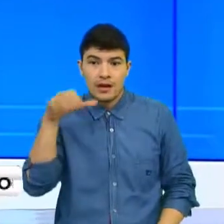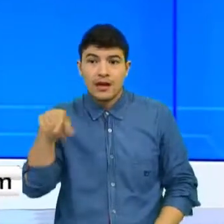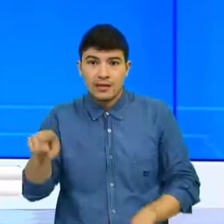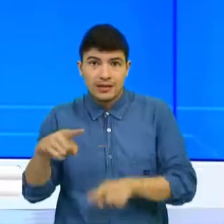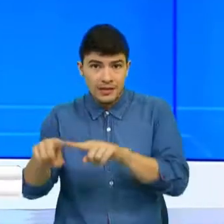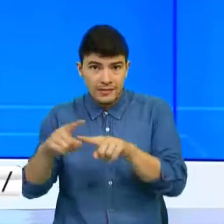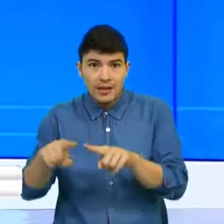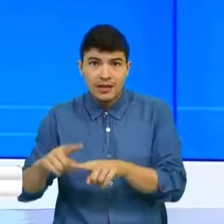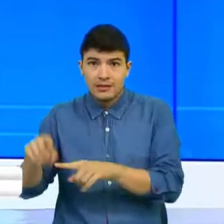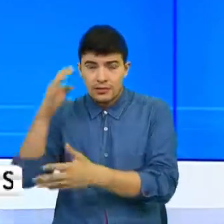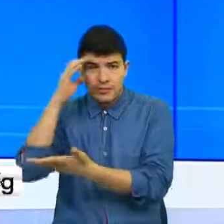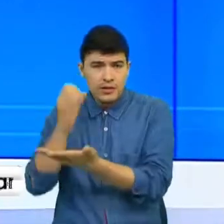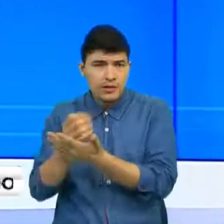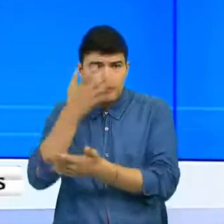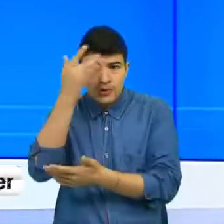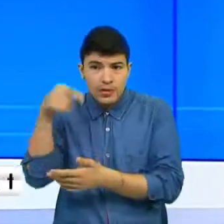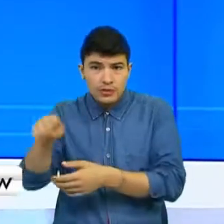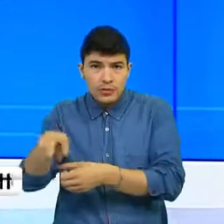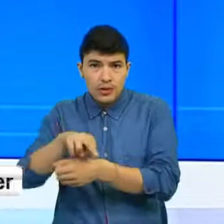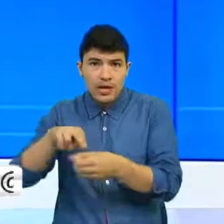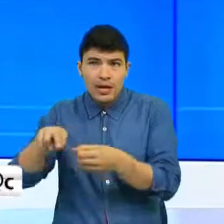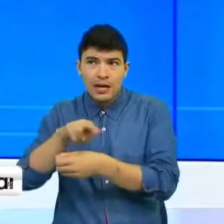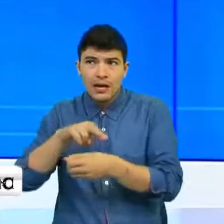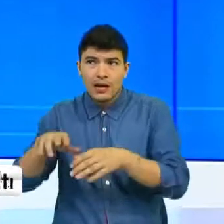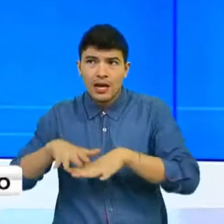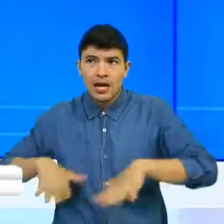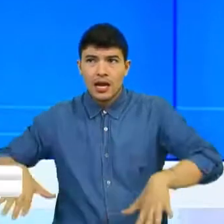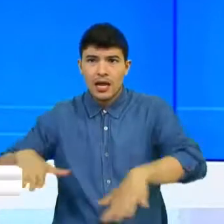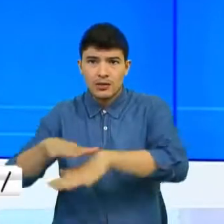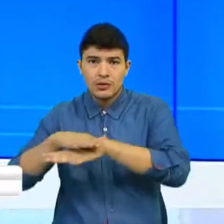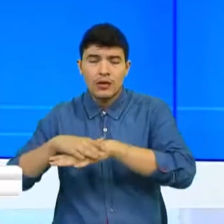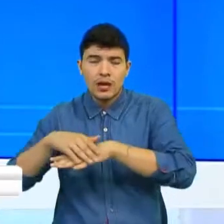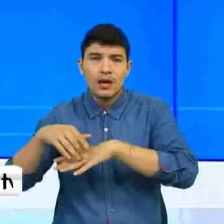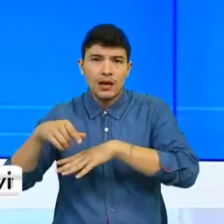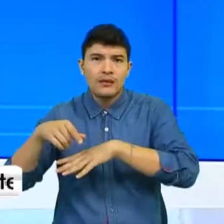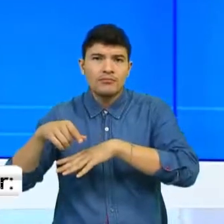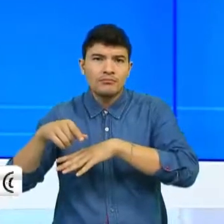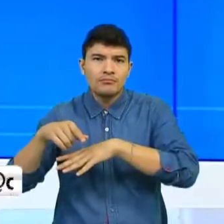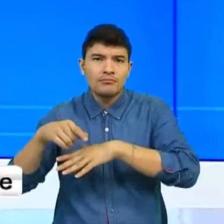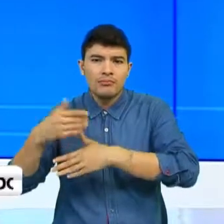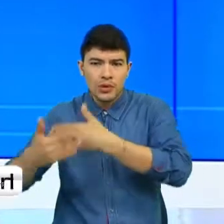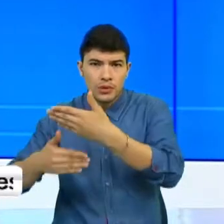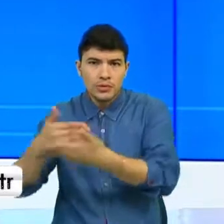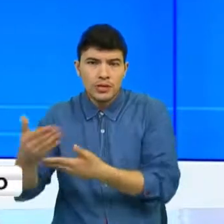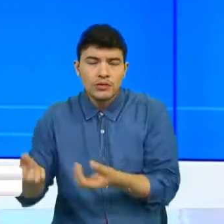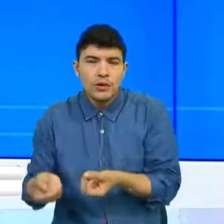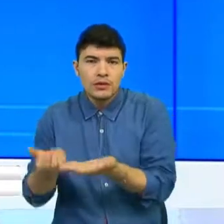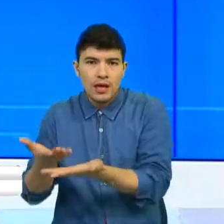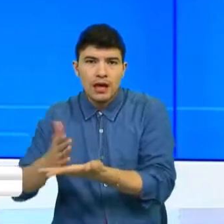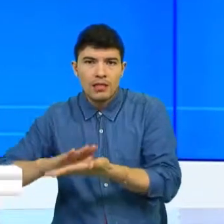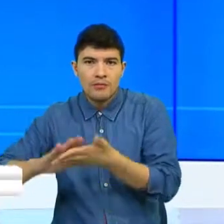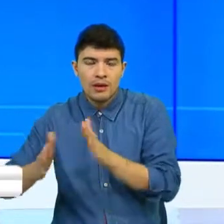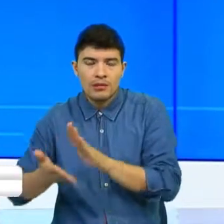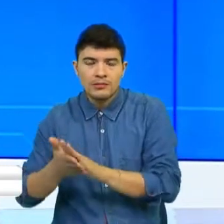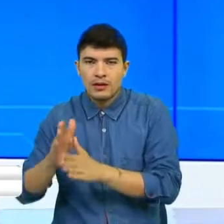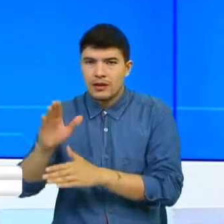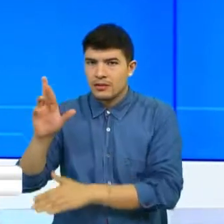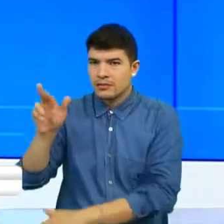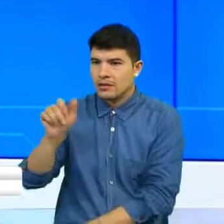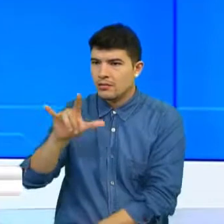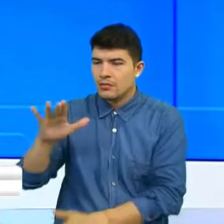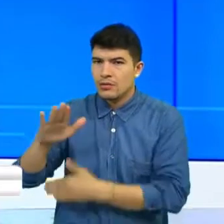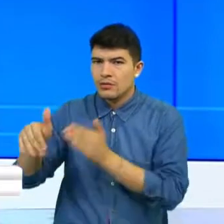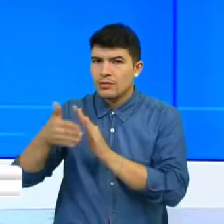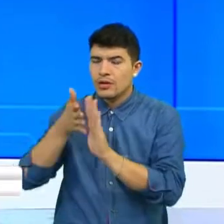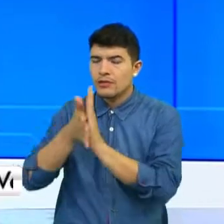diferentes posiciones debido a que en esa región hay una zona veredal transitoria. Nuestro compañero Raúl Garzón nos tiene la ampliación de esta información. Raúl, muy buenas